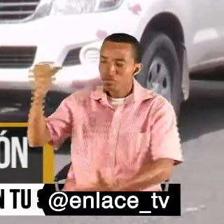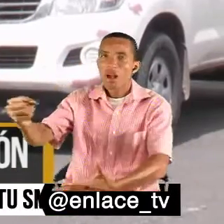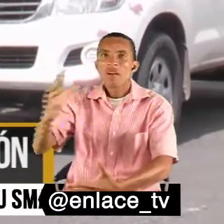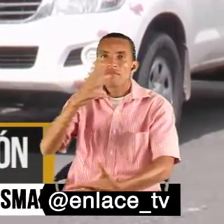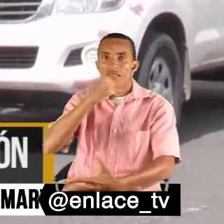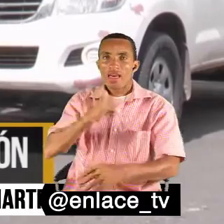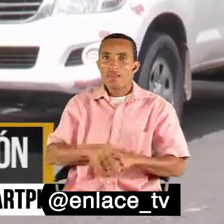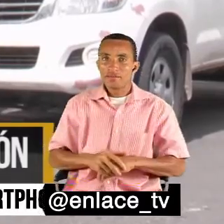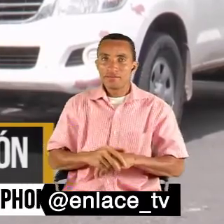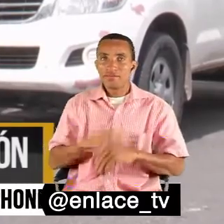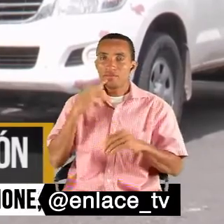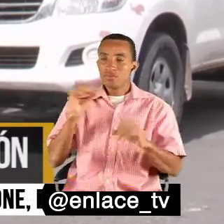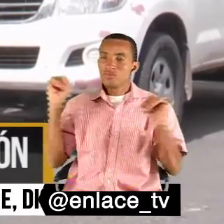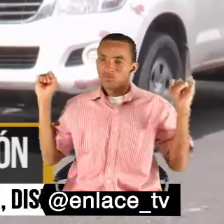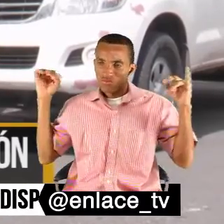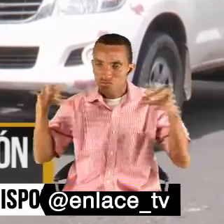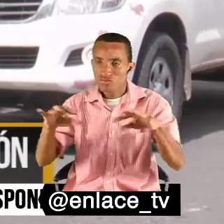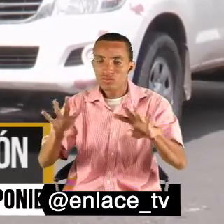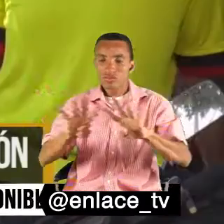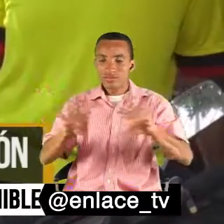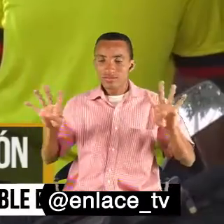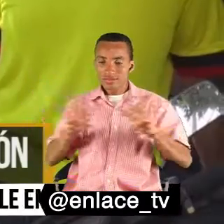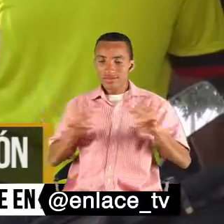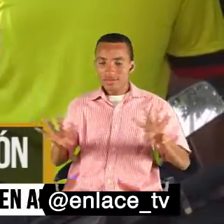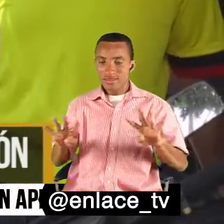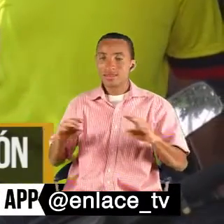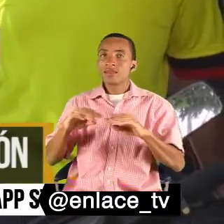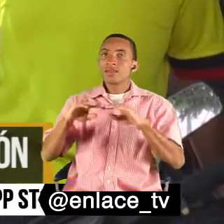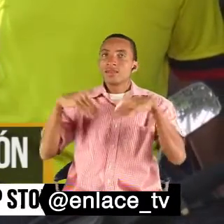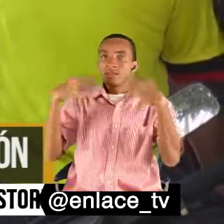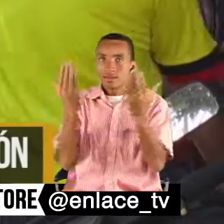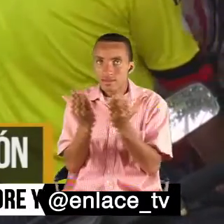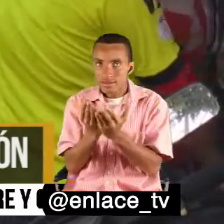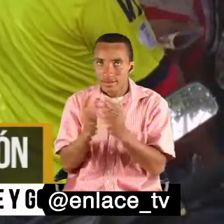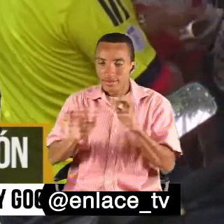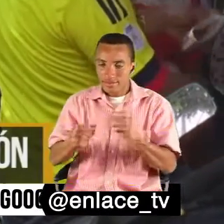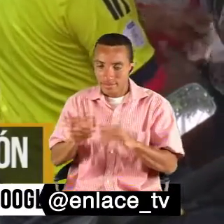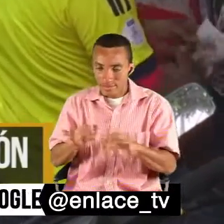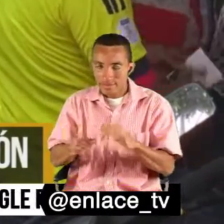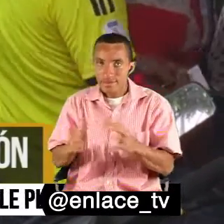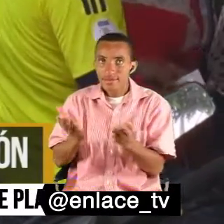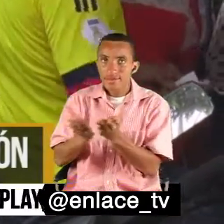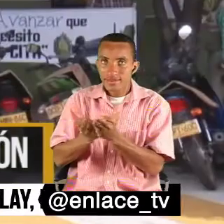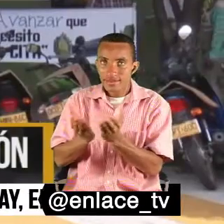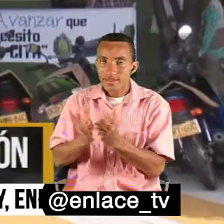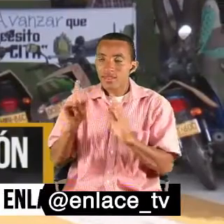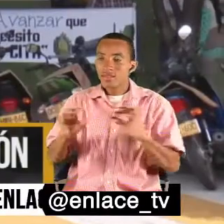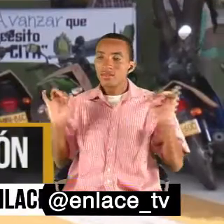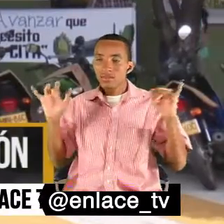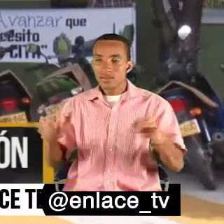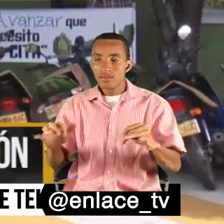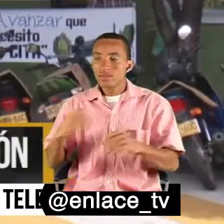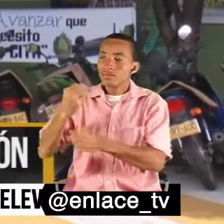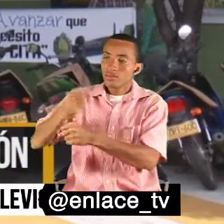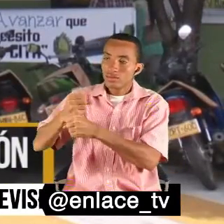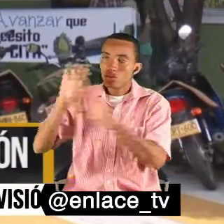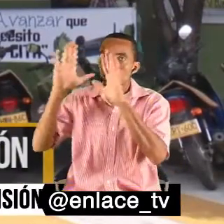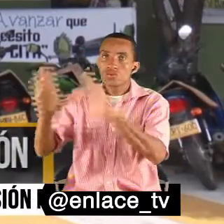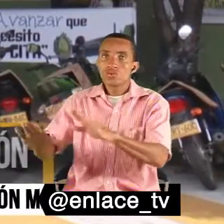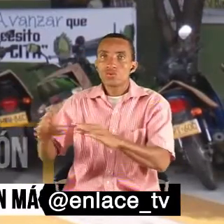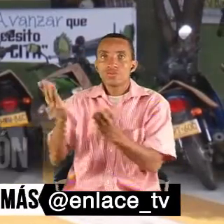lo realizaron a las afueras de la Secretaría de Educación, Magisterio y miembros de la Asociación Sindical de Trabajadores del Sector Educativo